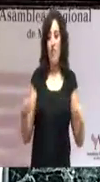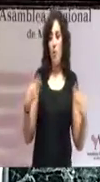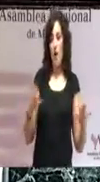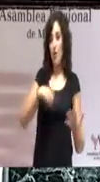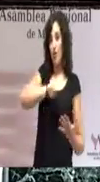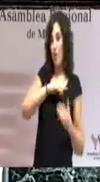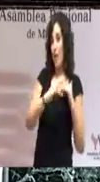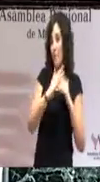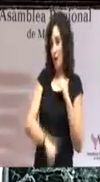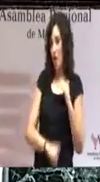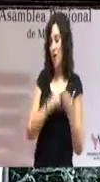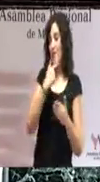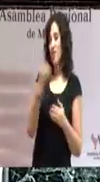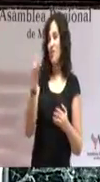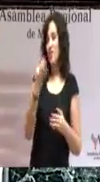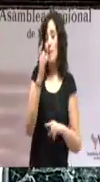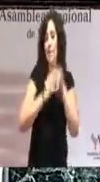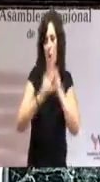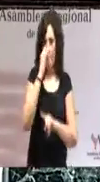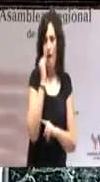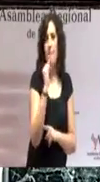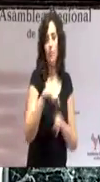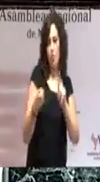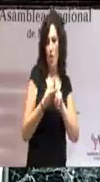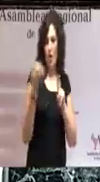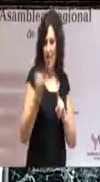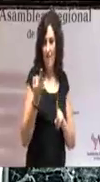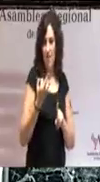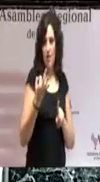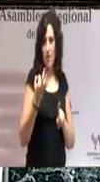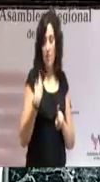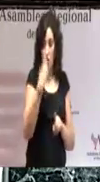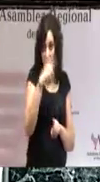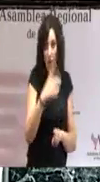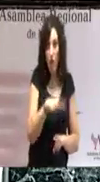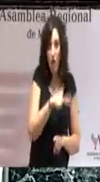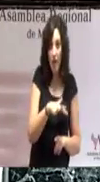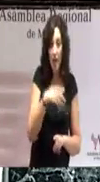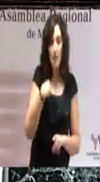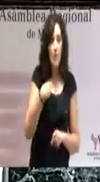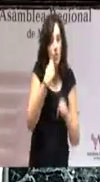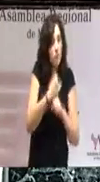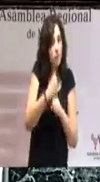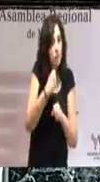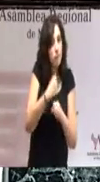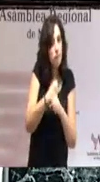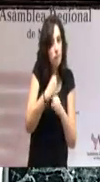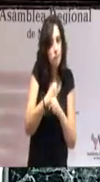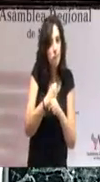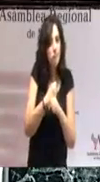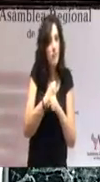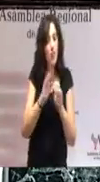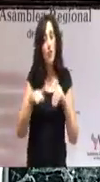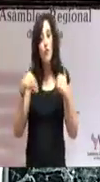Mar Menor tiene un problema y hay que solucionarlo. Pero ¿que sabe dónde se soluciona? Trabajando en los despachos. Y